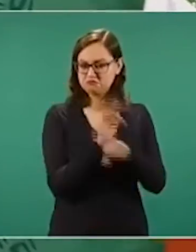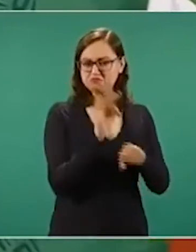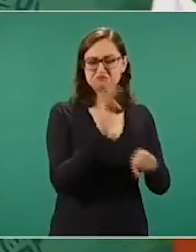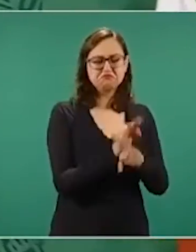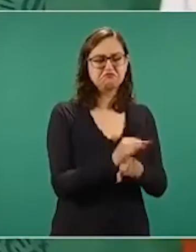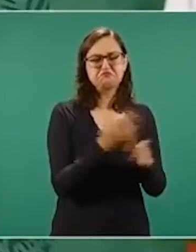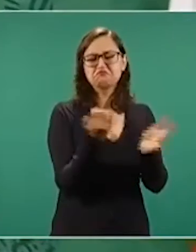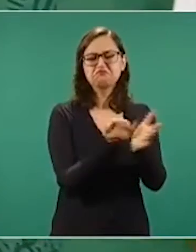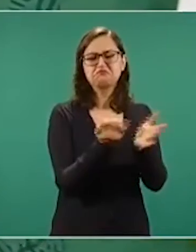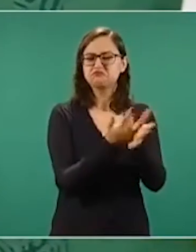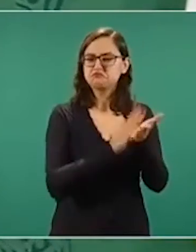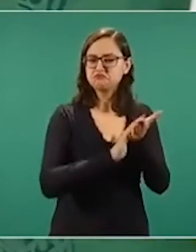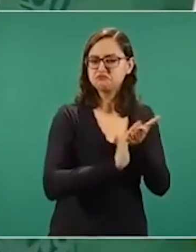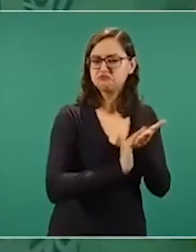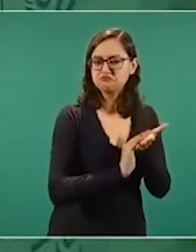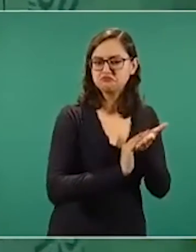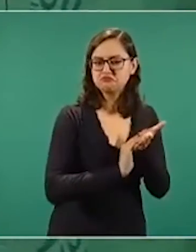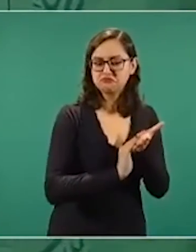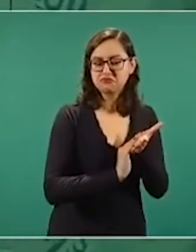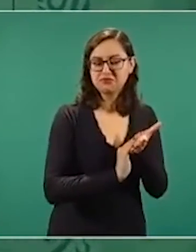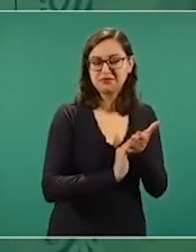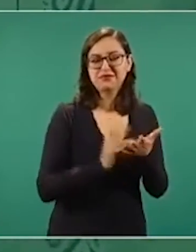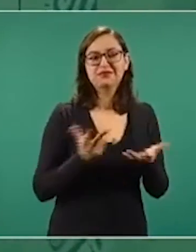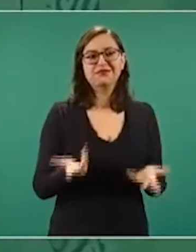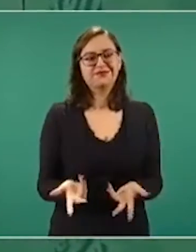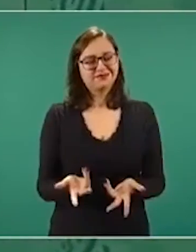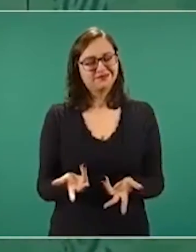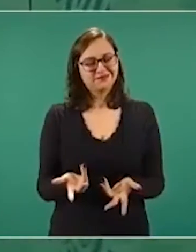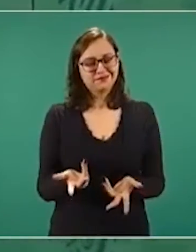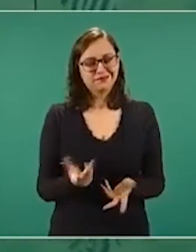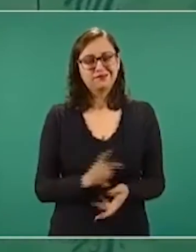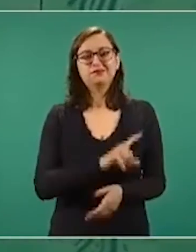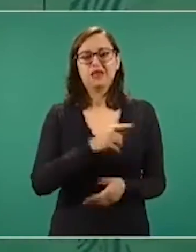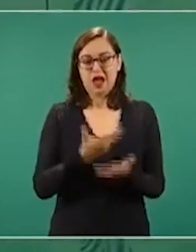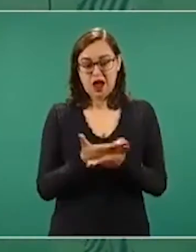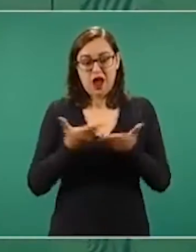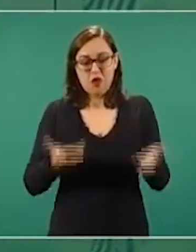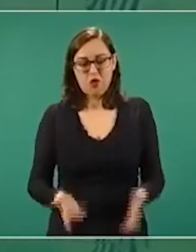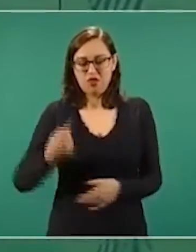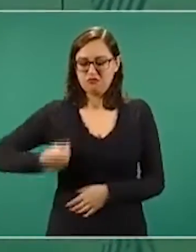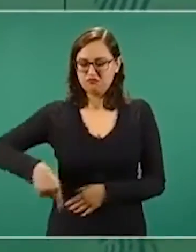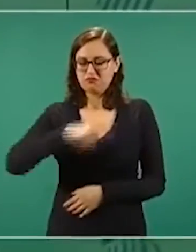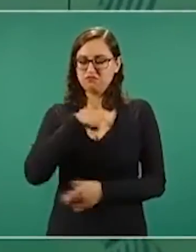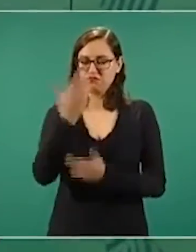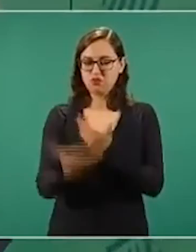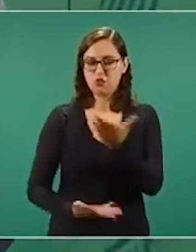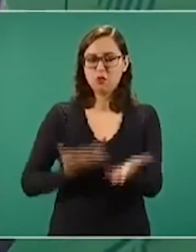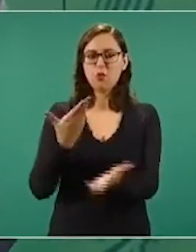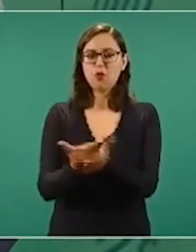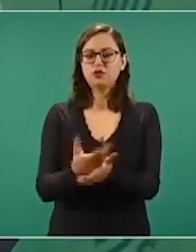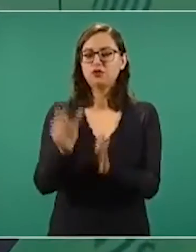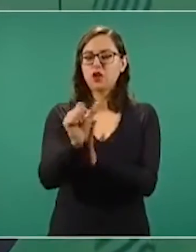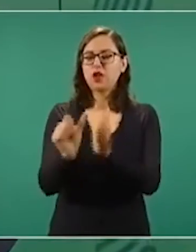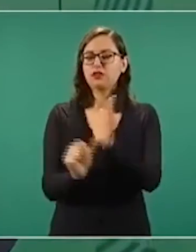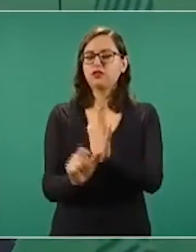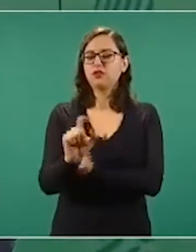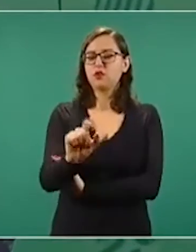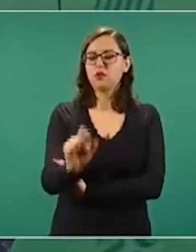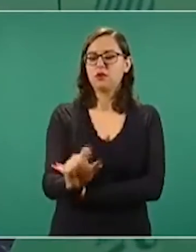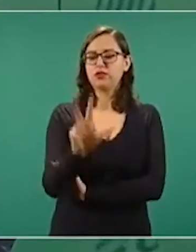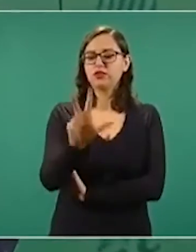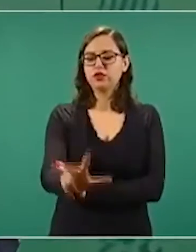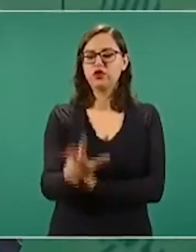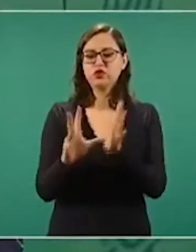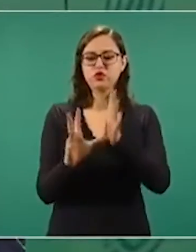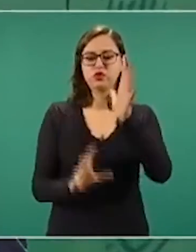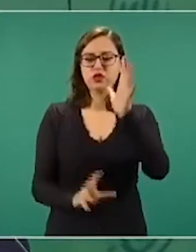Se llevó a cabo una reforma al artículo 28 de la Constitución y así como están prohibidos los monopolios,